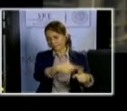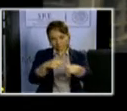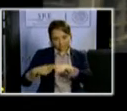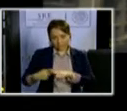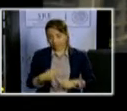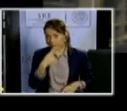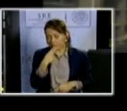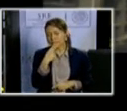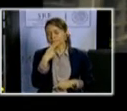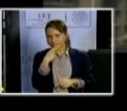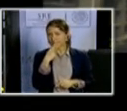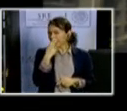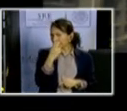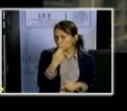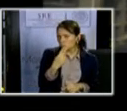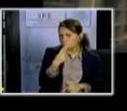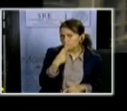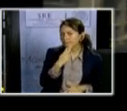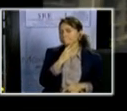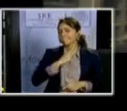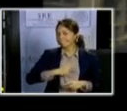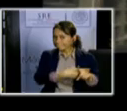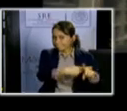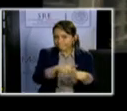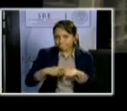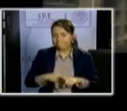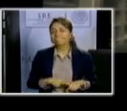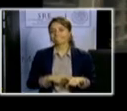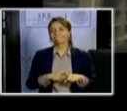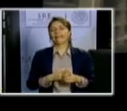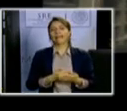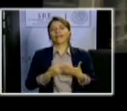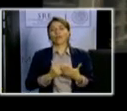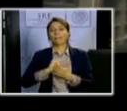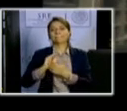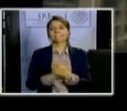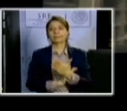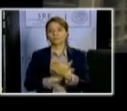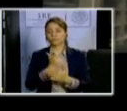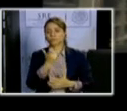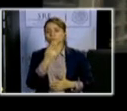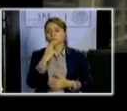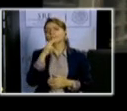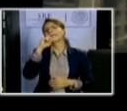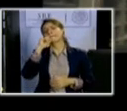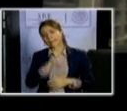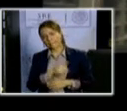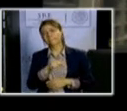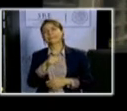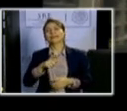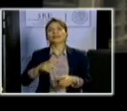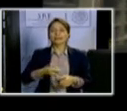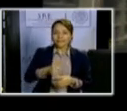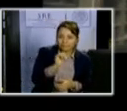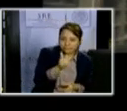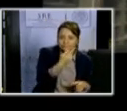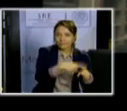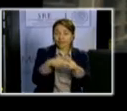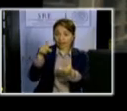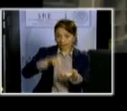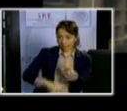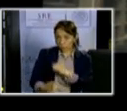del consumo de combustibles fósiles, al igual que algunas otras externalidades como el consumo de azúcar en las bebidas y la utilización